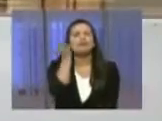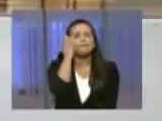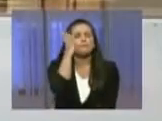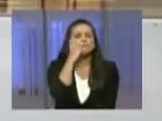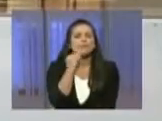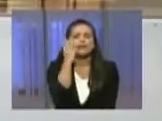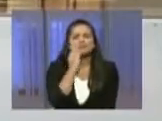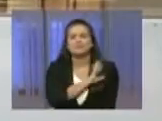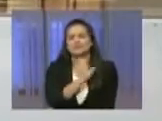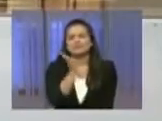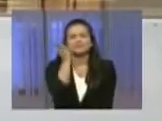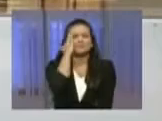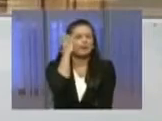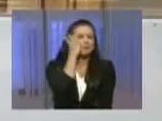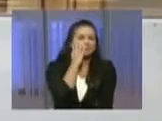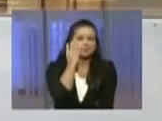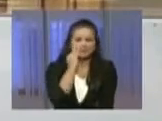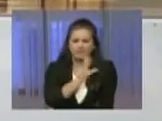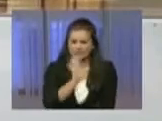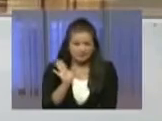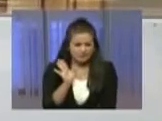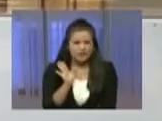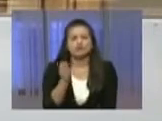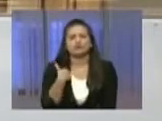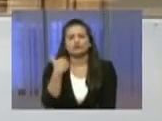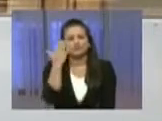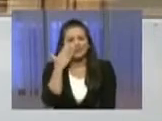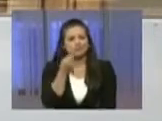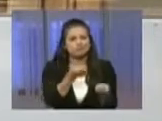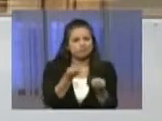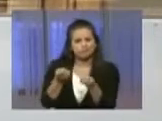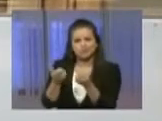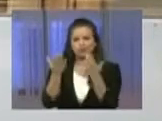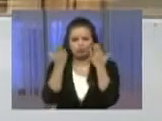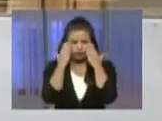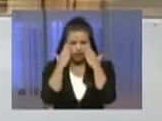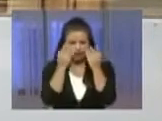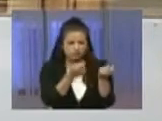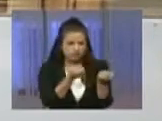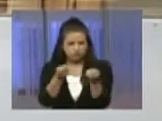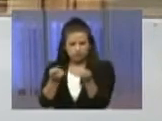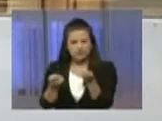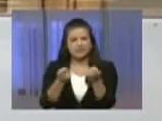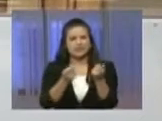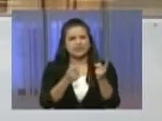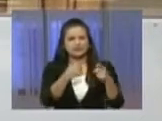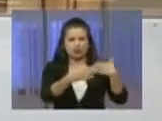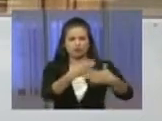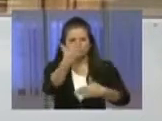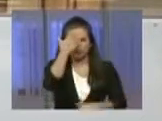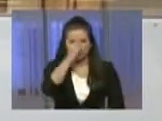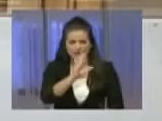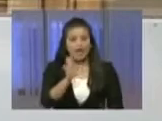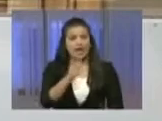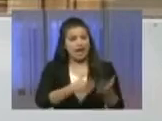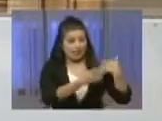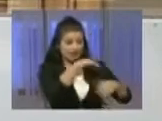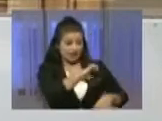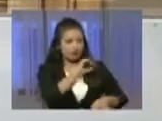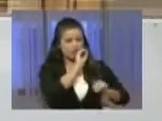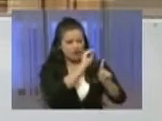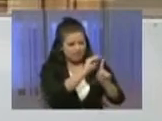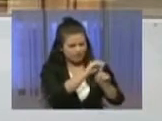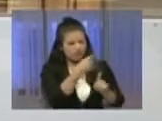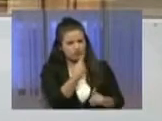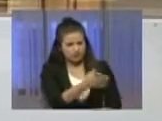batallas y sabemos muy bien conducirlas Yo sé muy bien conducir todas estas batallas se los dije en enero y en febrero